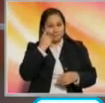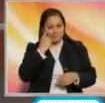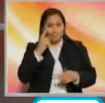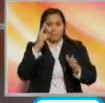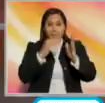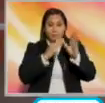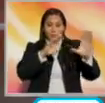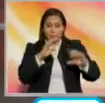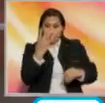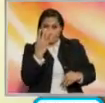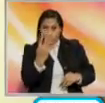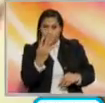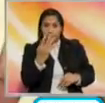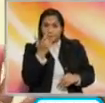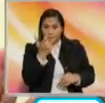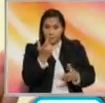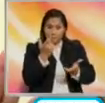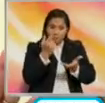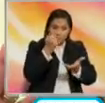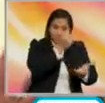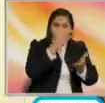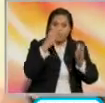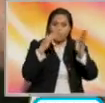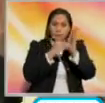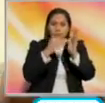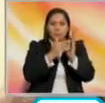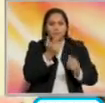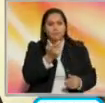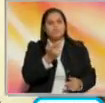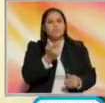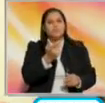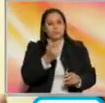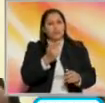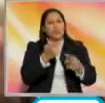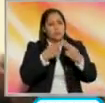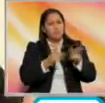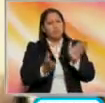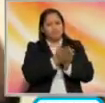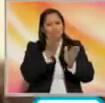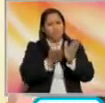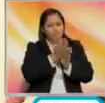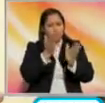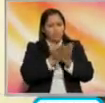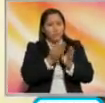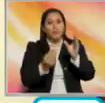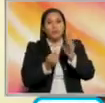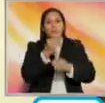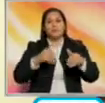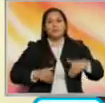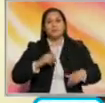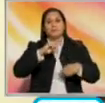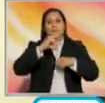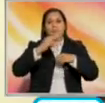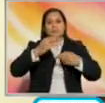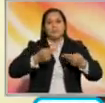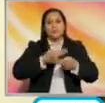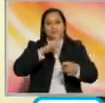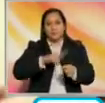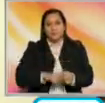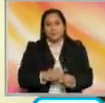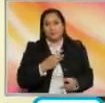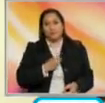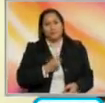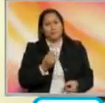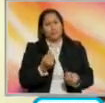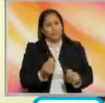en 1904, con un presupuesto de 4 millones de pesos, se inicia la obra de la construcción de este nuevo Teatro Nacional. Que era muchísimo dinero, ¿verdad?